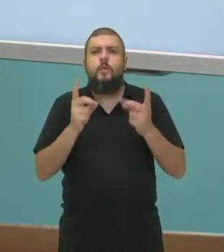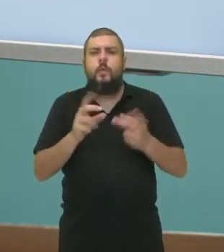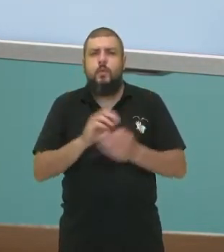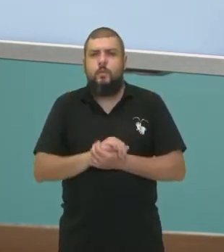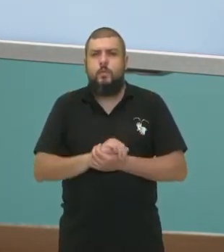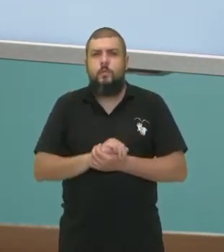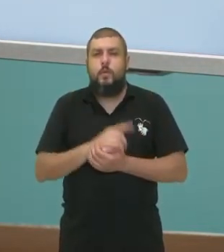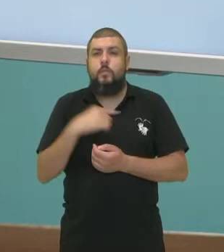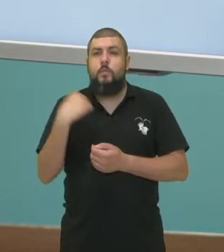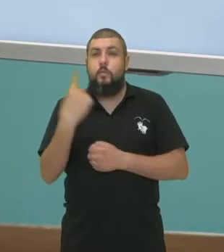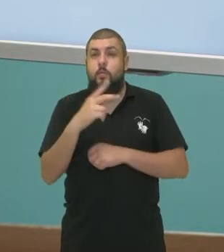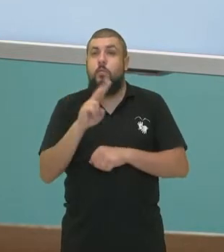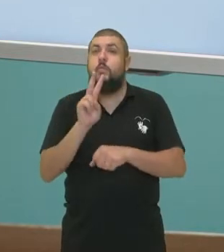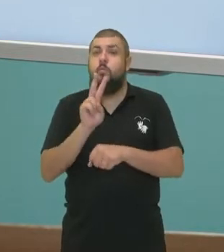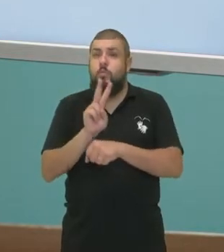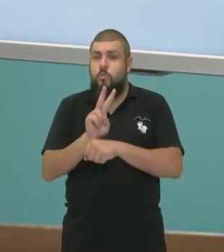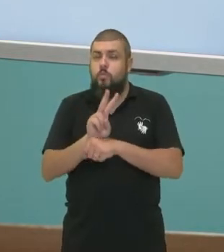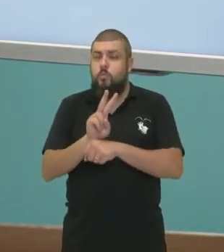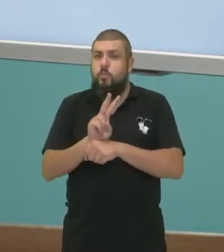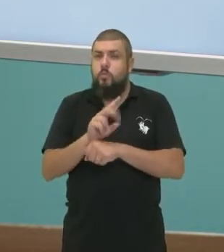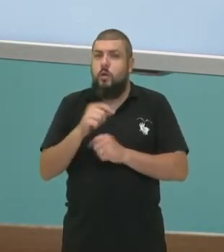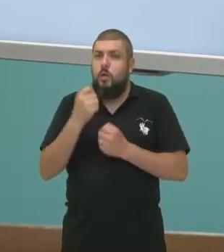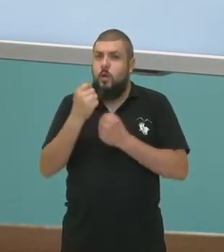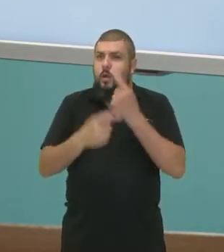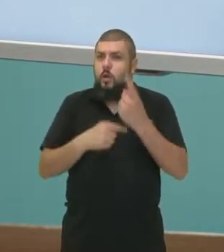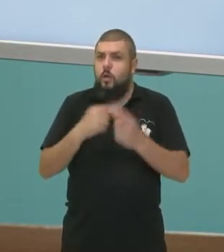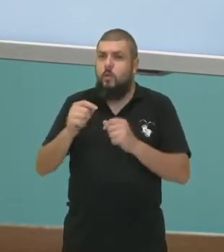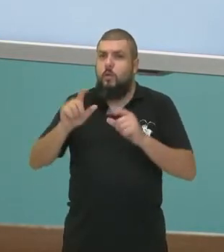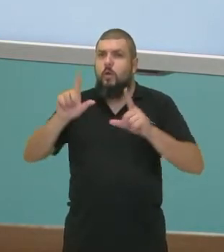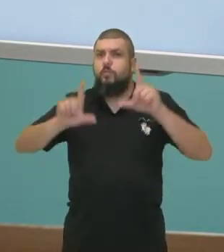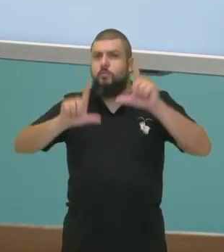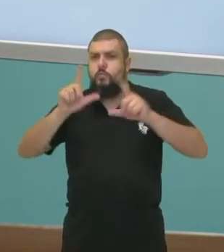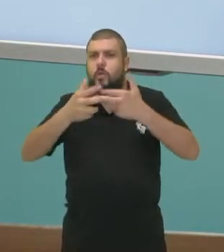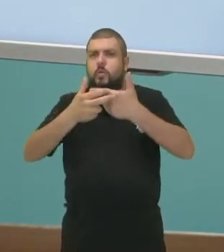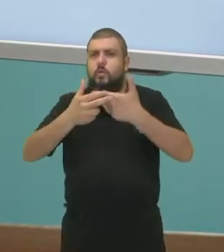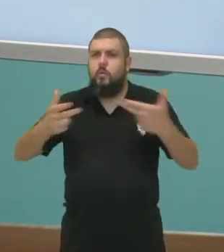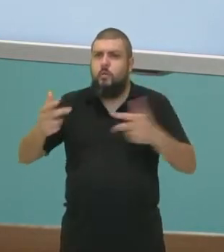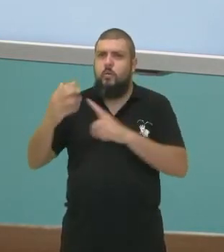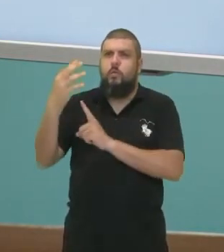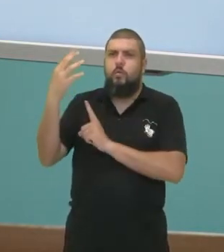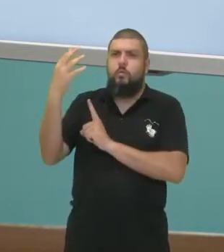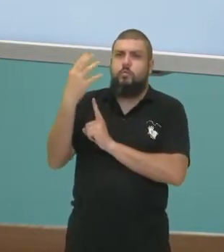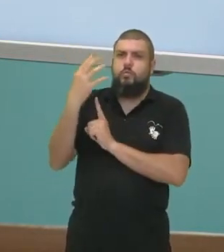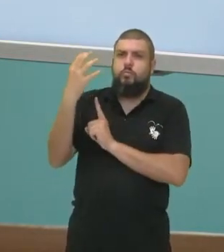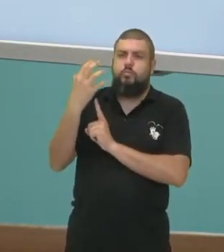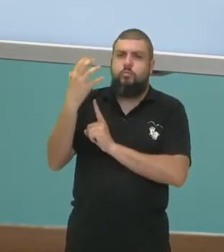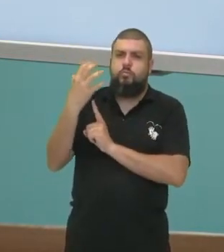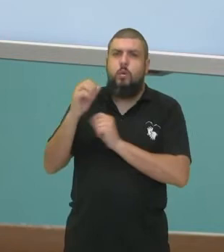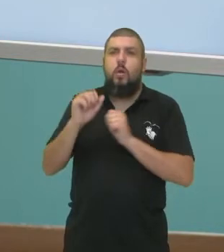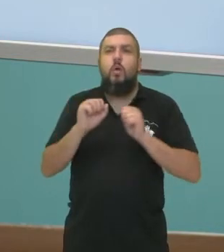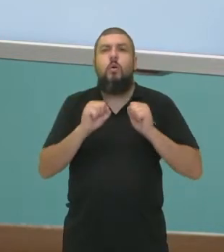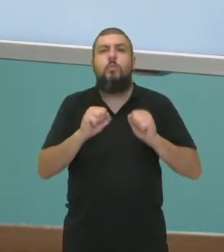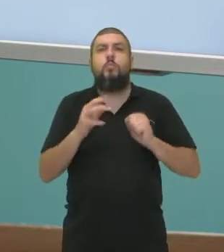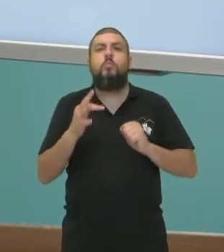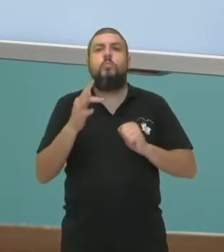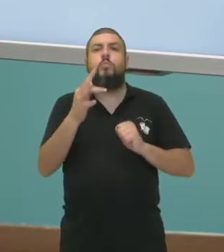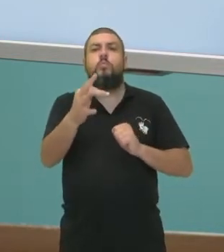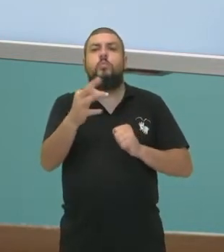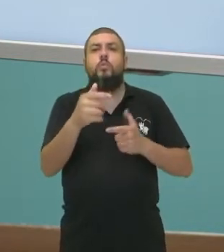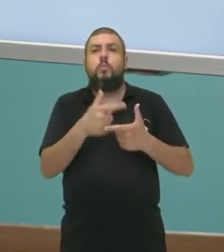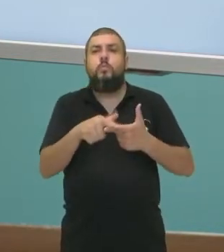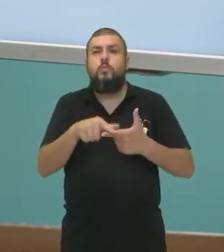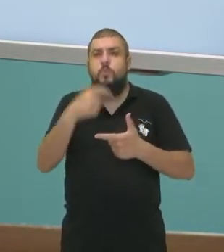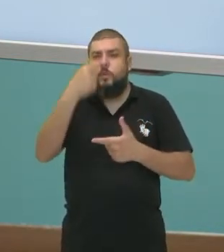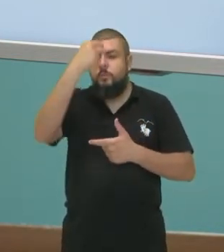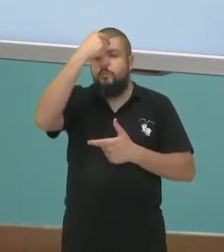a publicidade vai influenciar de forma negativa, vai causar um dano muitas vezes a muitas pessoas, de forma psicológica. Sim, por que